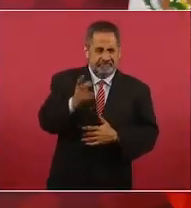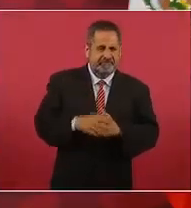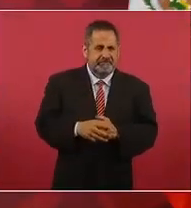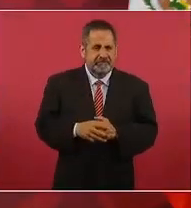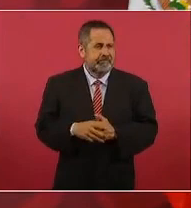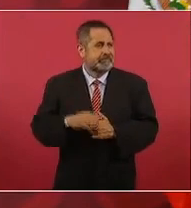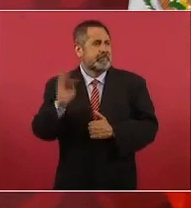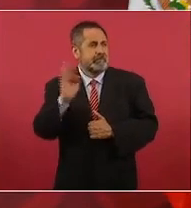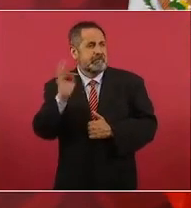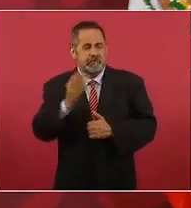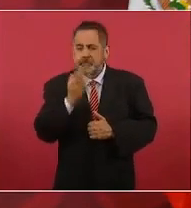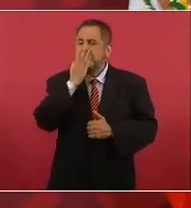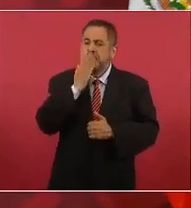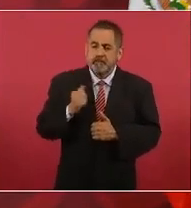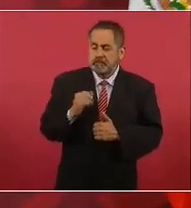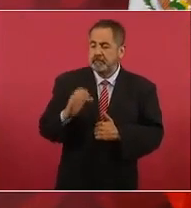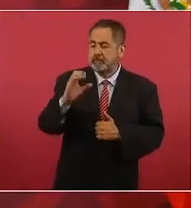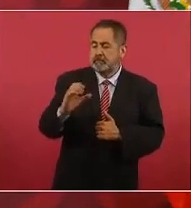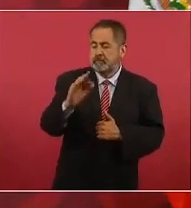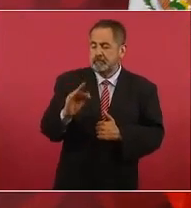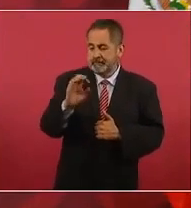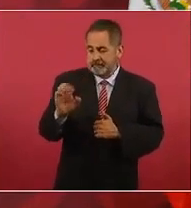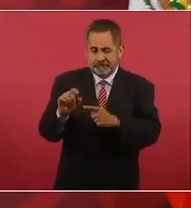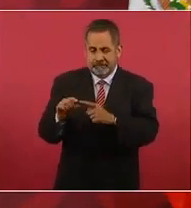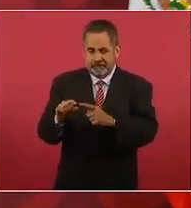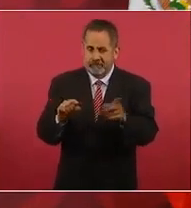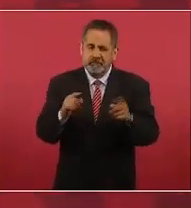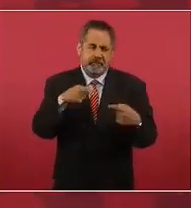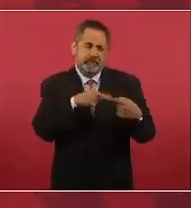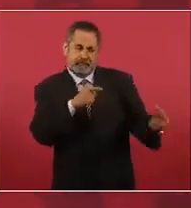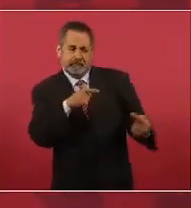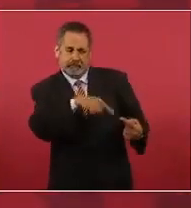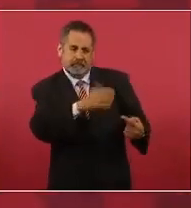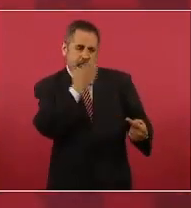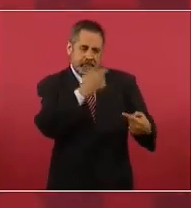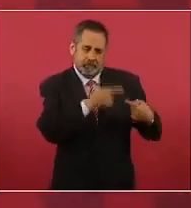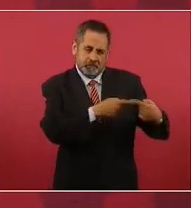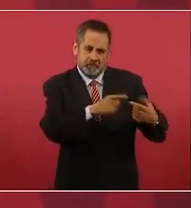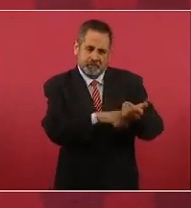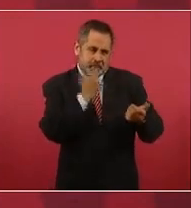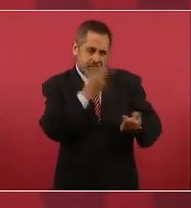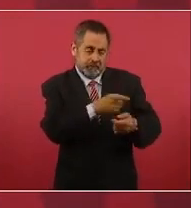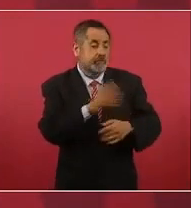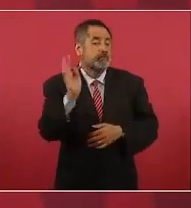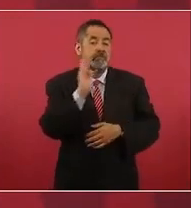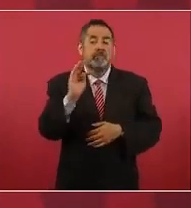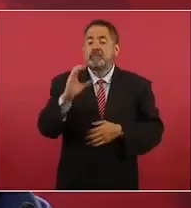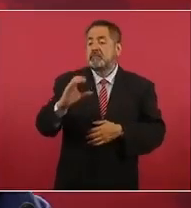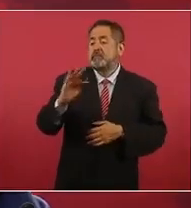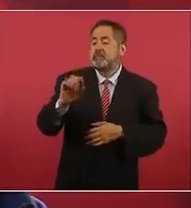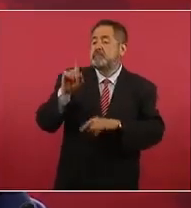si no existiese, como quieren los conservadores, la Comisión Federal de Electricidad